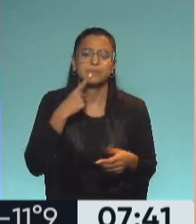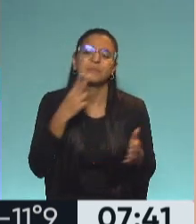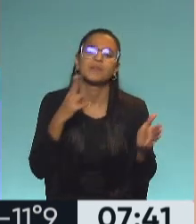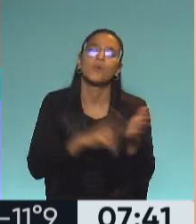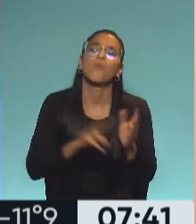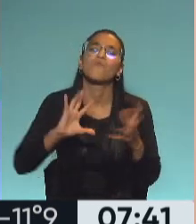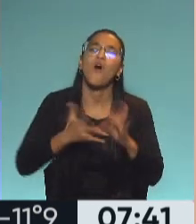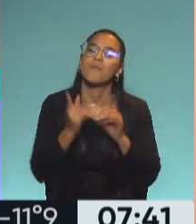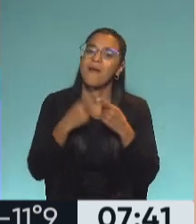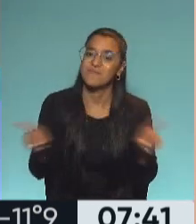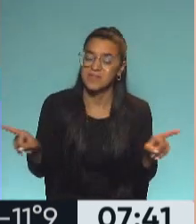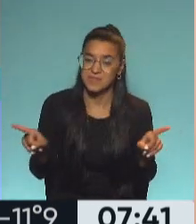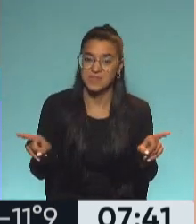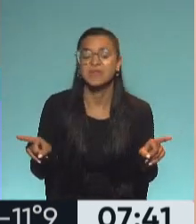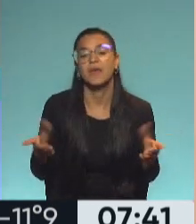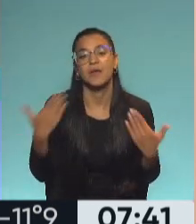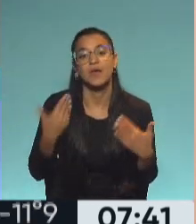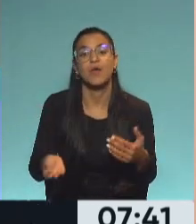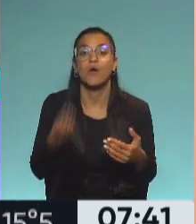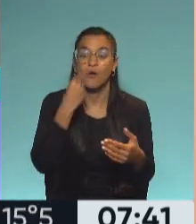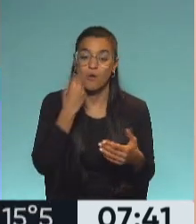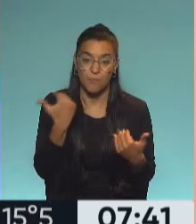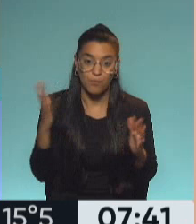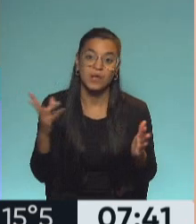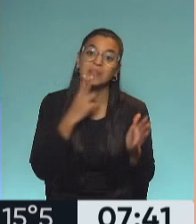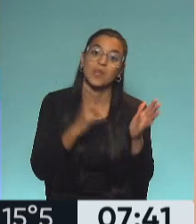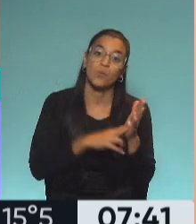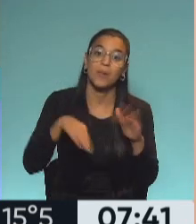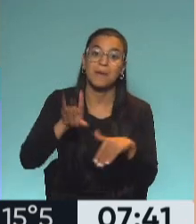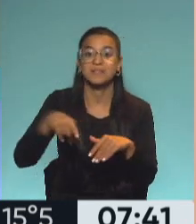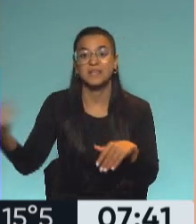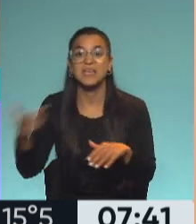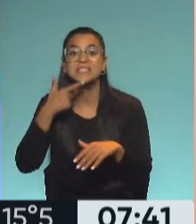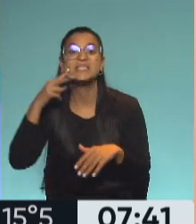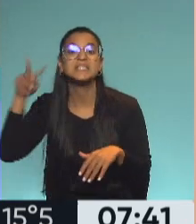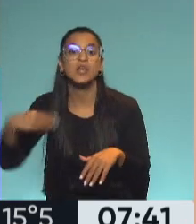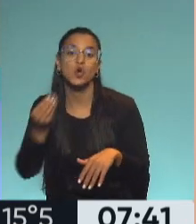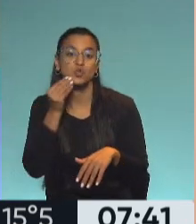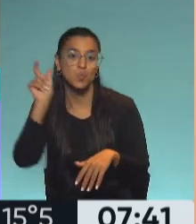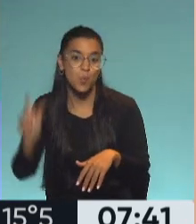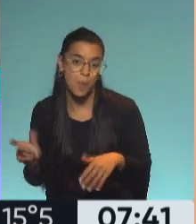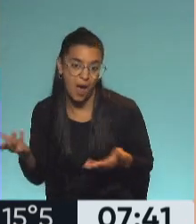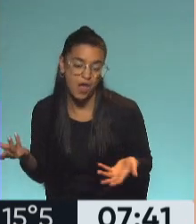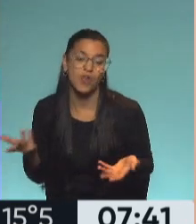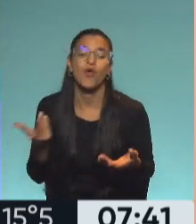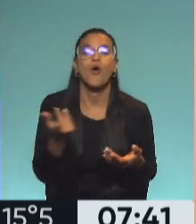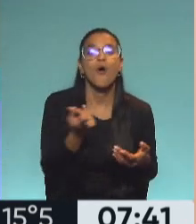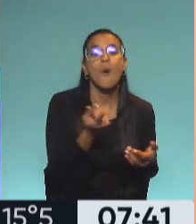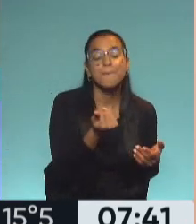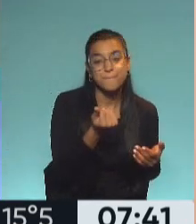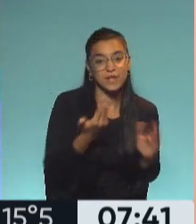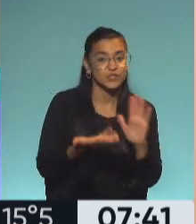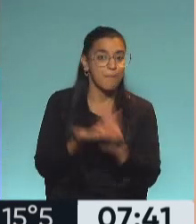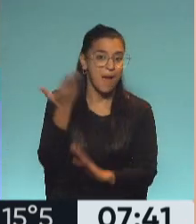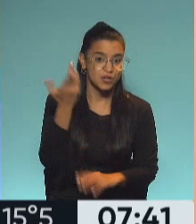de distinta manera. El que es apto para el consumo humano tributa más que el otro, y que tiene un precio mayor